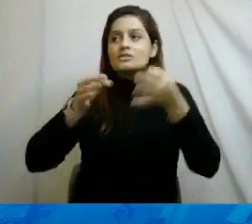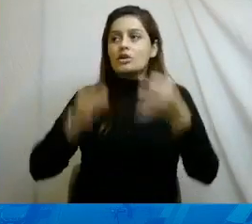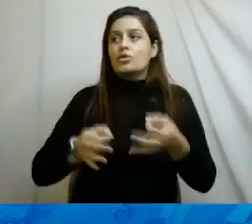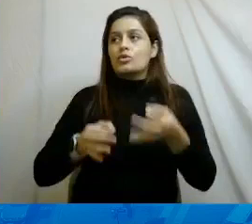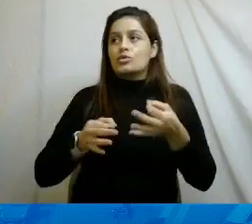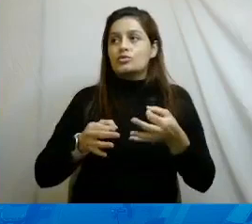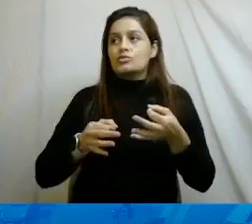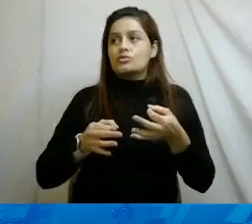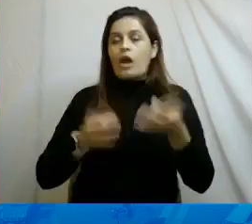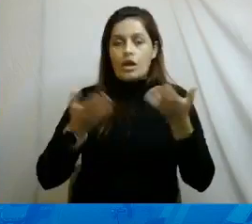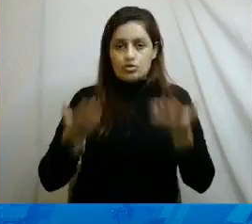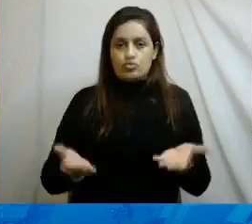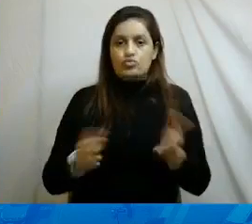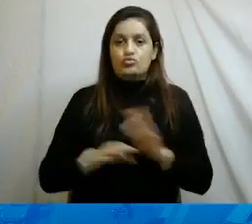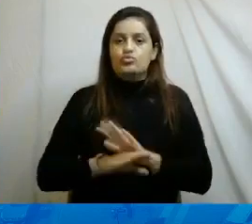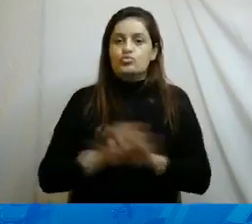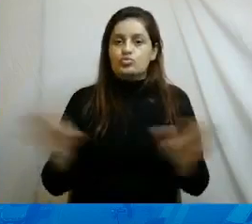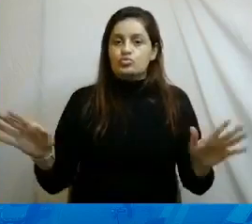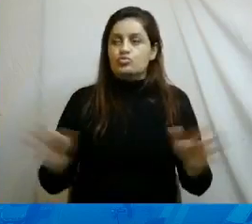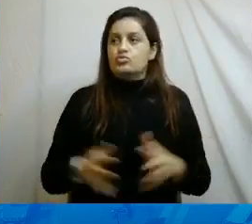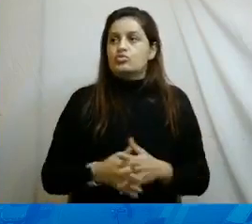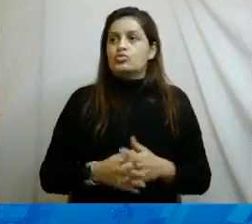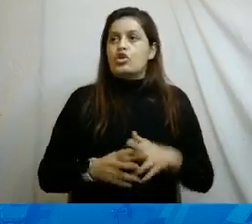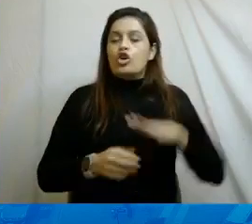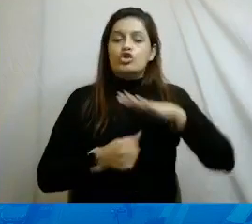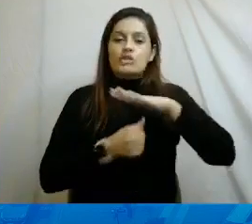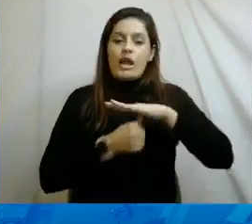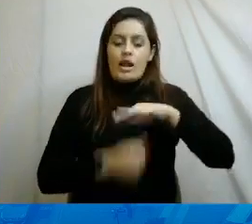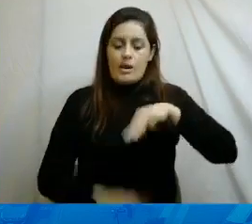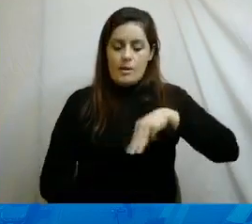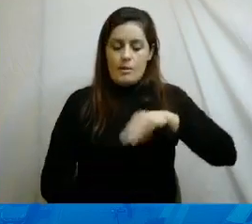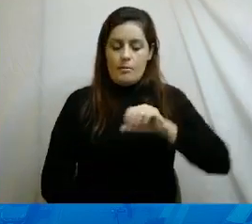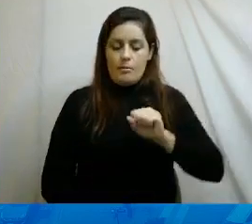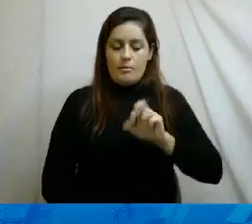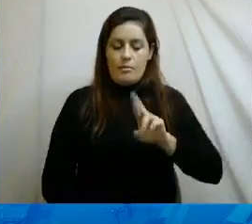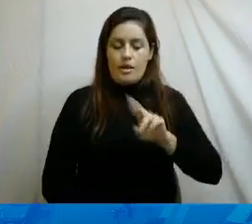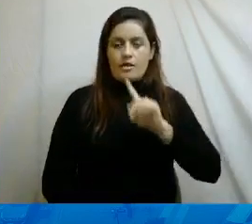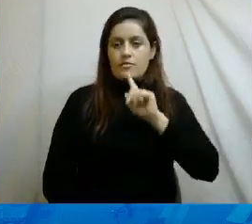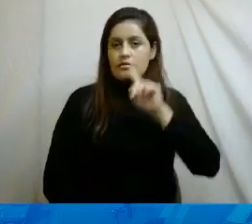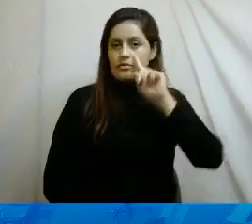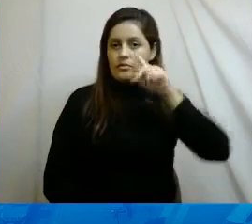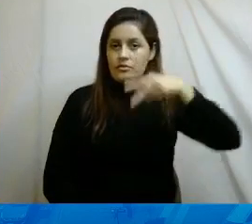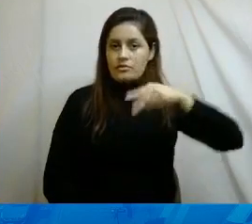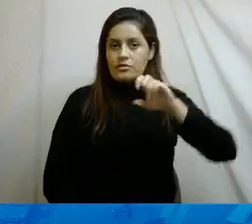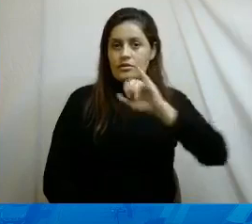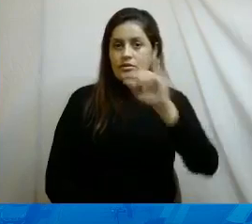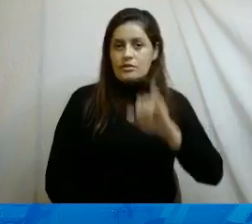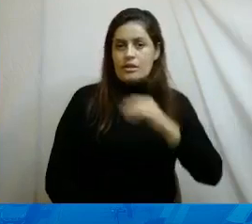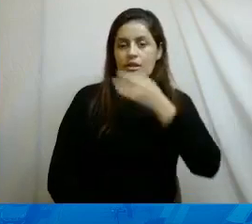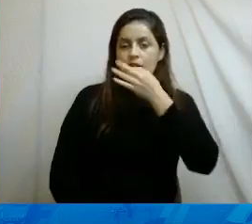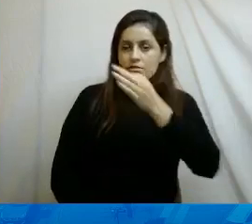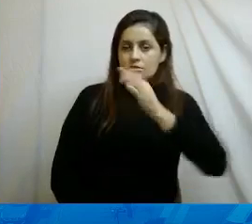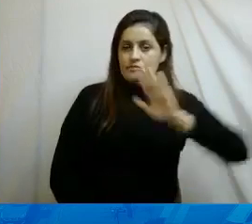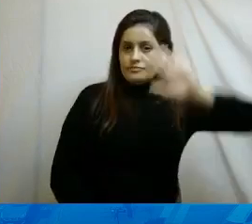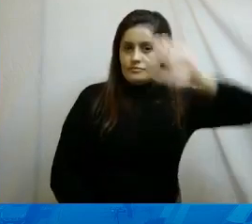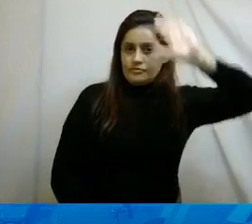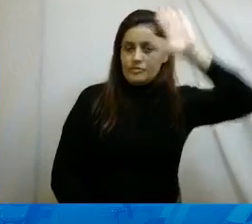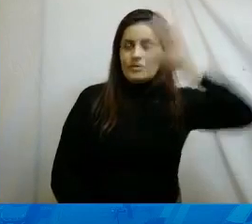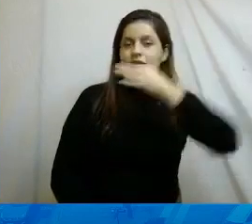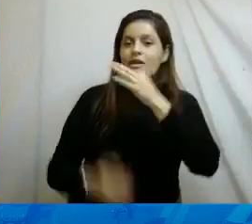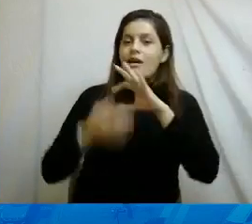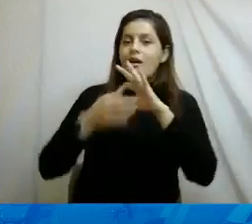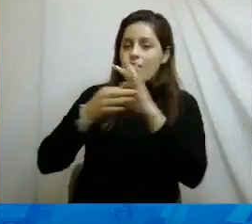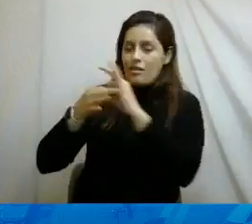Eso, no sé, concejal Martínez. Gracias, alcaldesa. Buenas tardes a